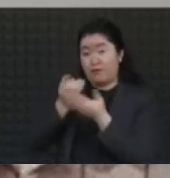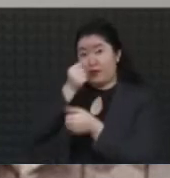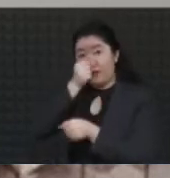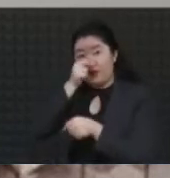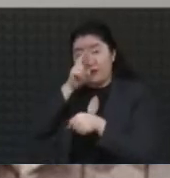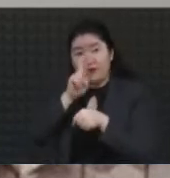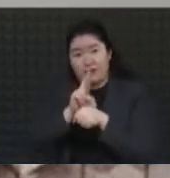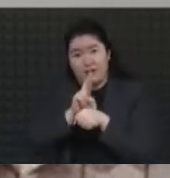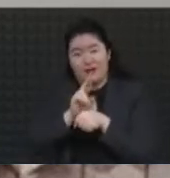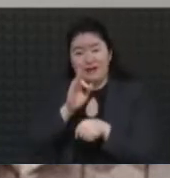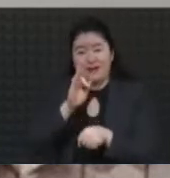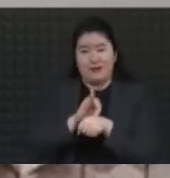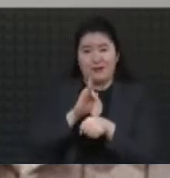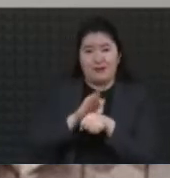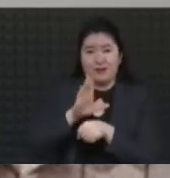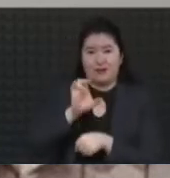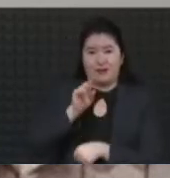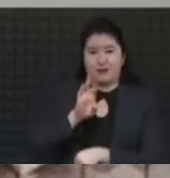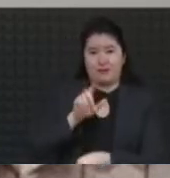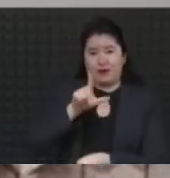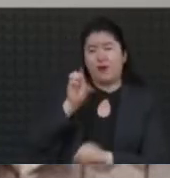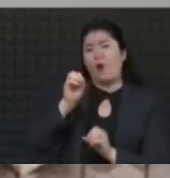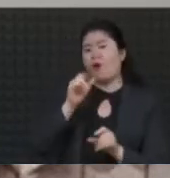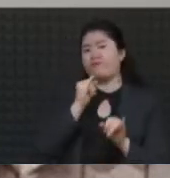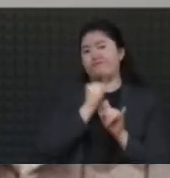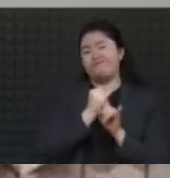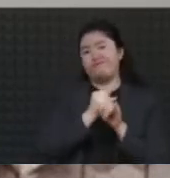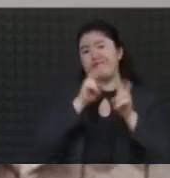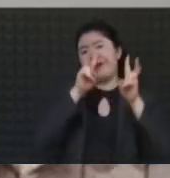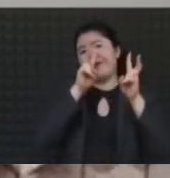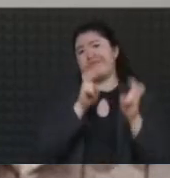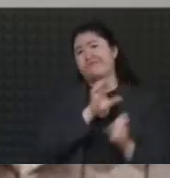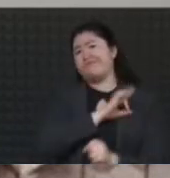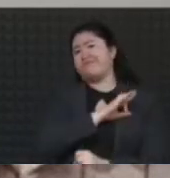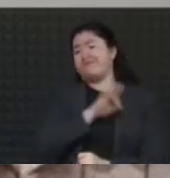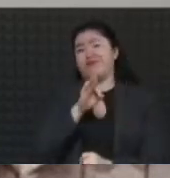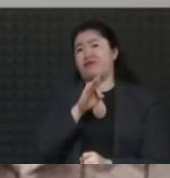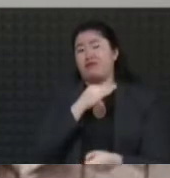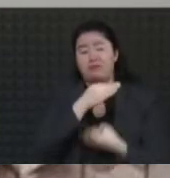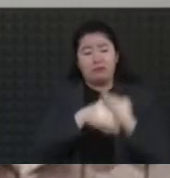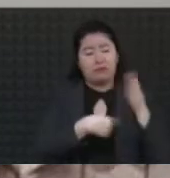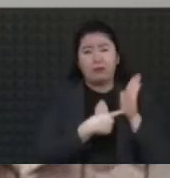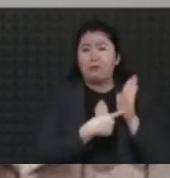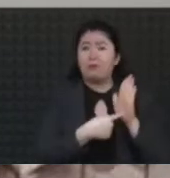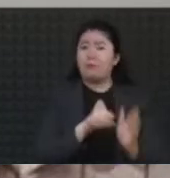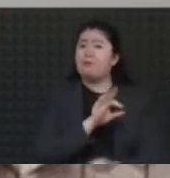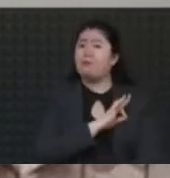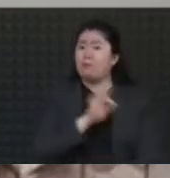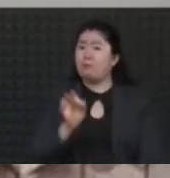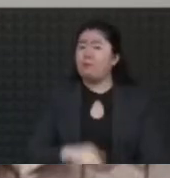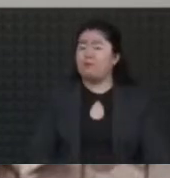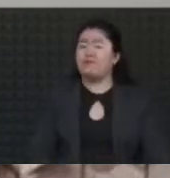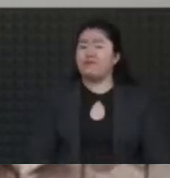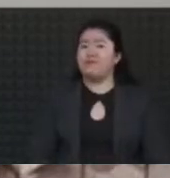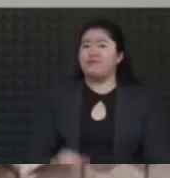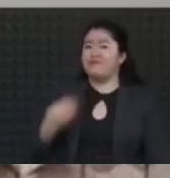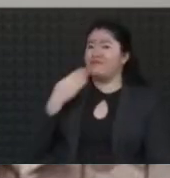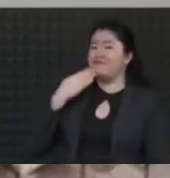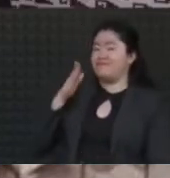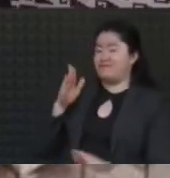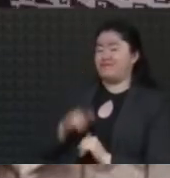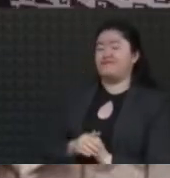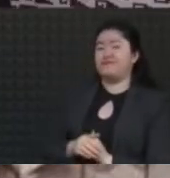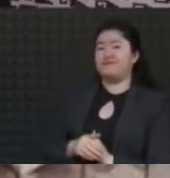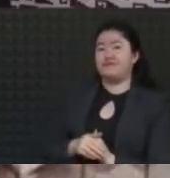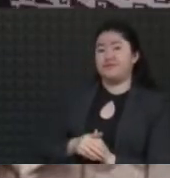de Protección Civil, o pueden bajarlo directamente del internet, no, es todo absolutamente transparente. Bien. Doctora, pasando un